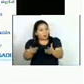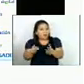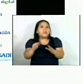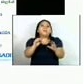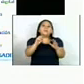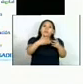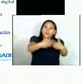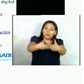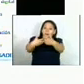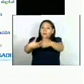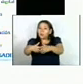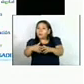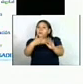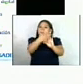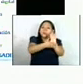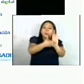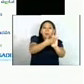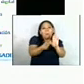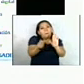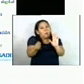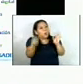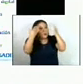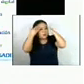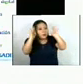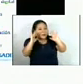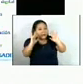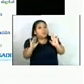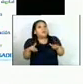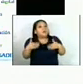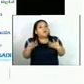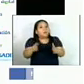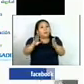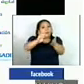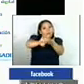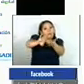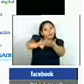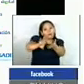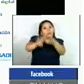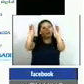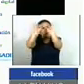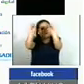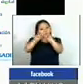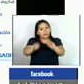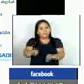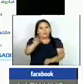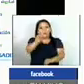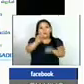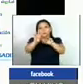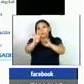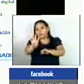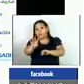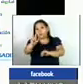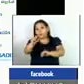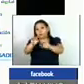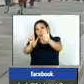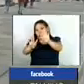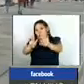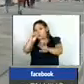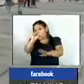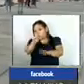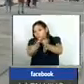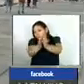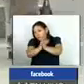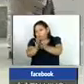web y muy pocas tenían la oportunidad de hacer pagos en línea y un 24.9% podía pedir en línea.